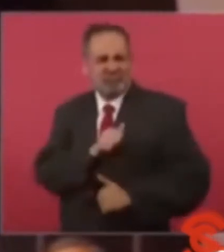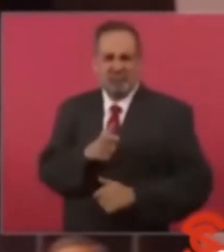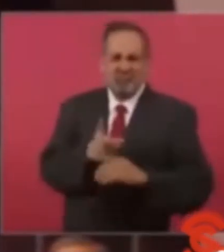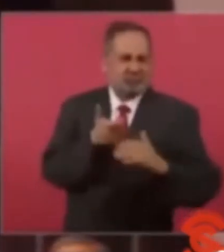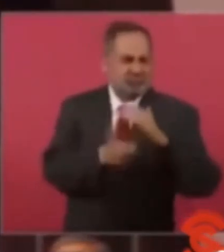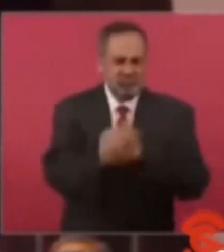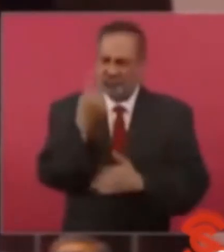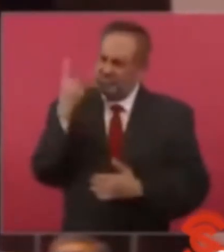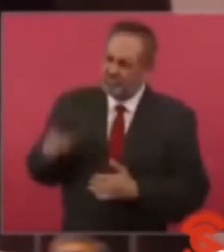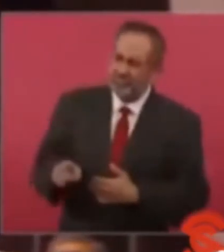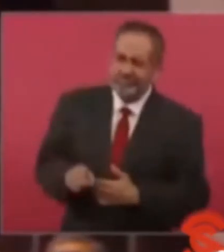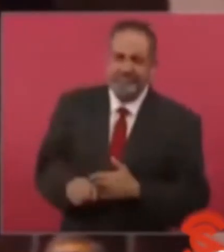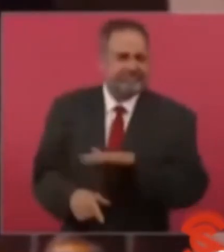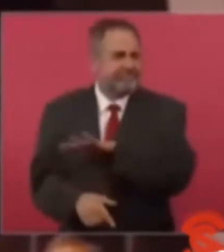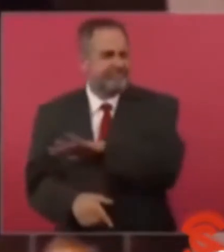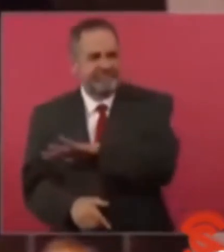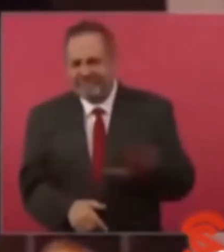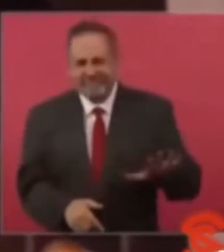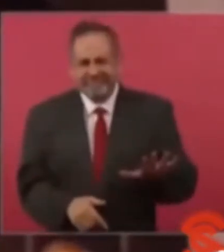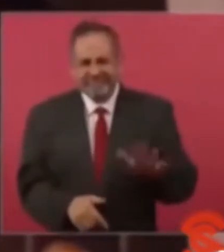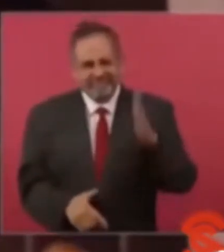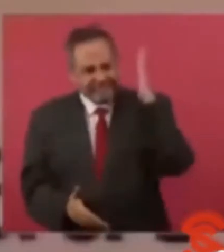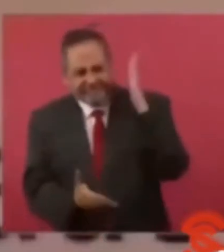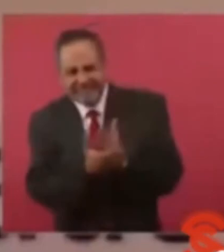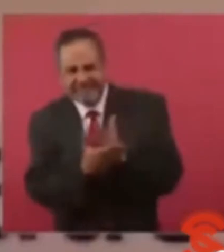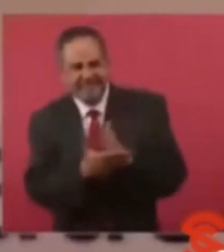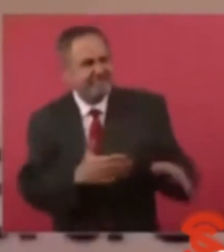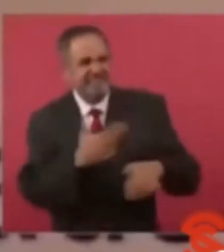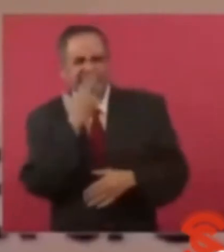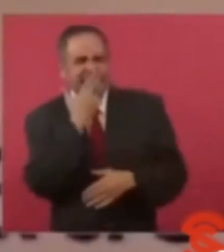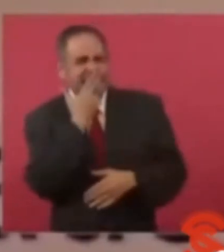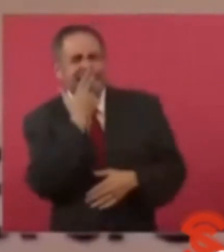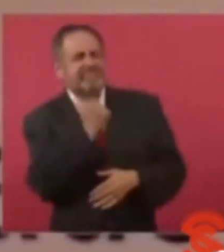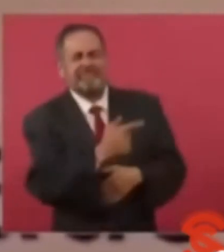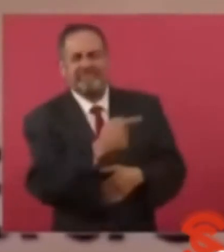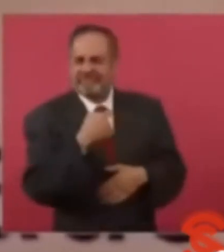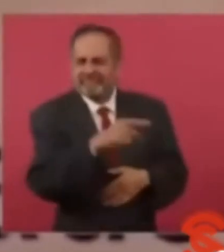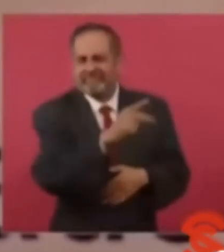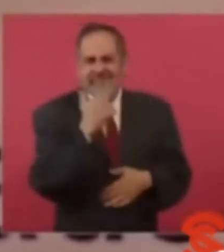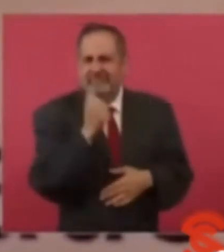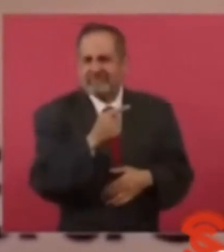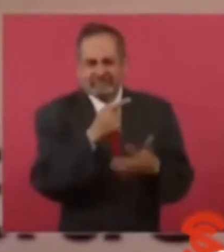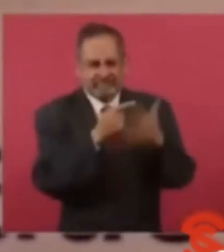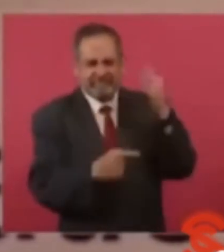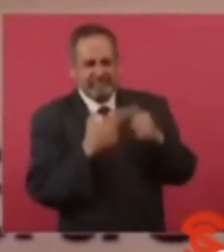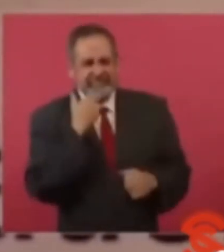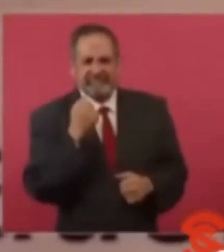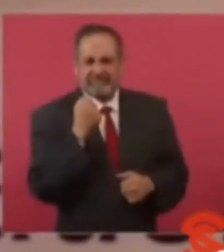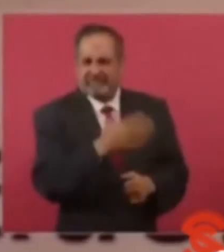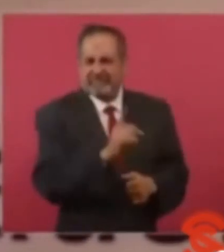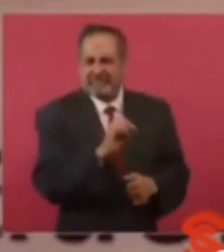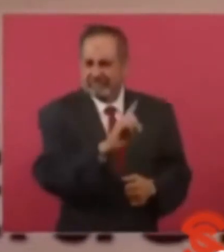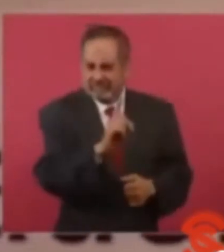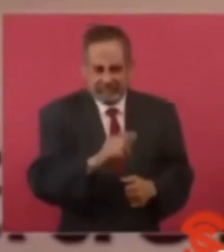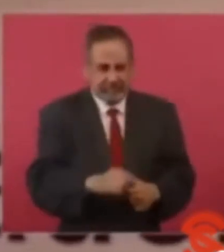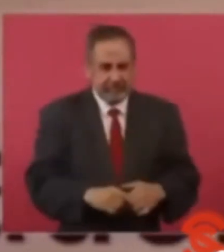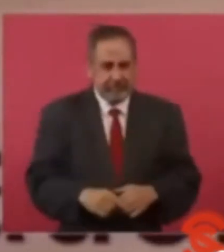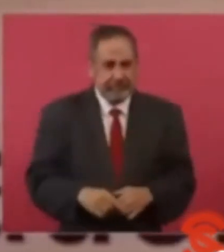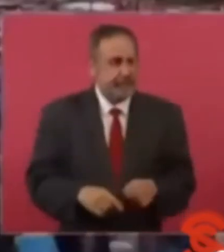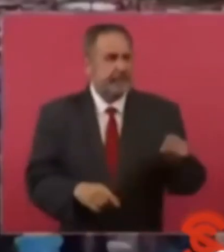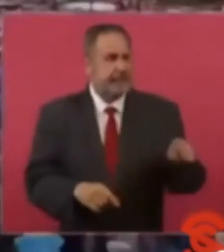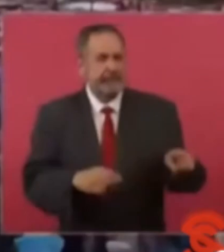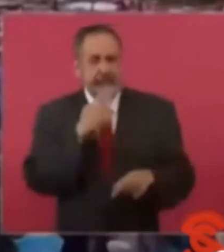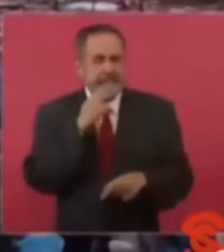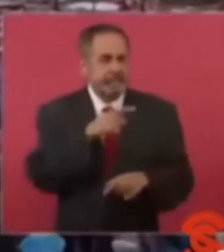dinero, pero eso ya no funciona. Tampoco le